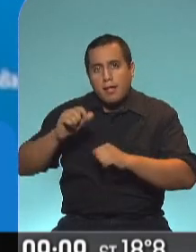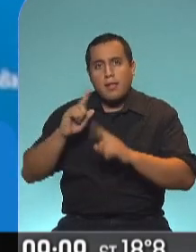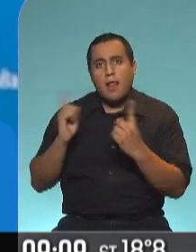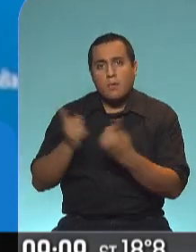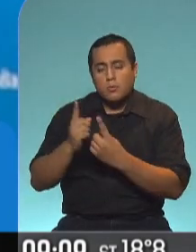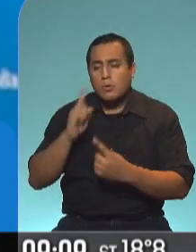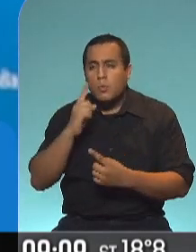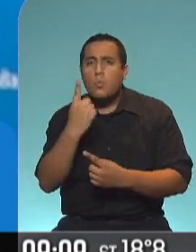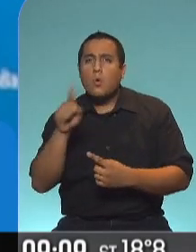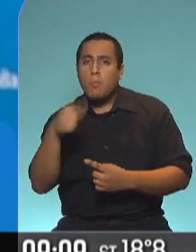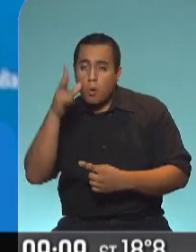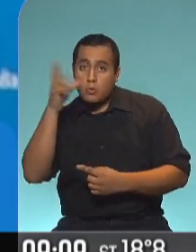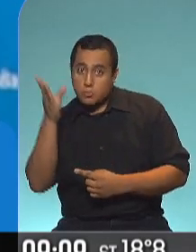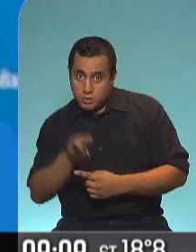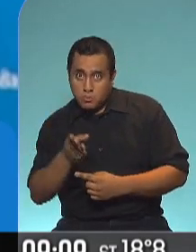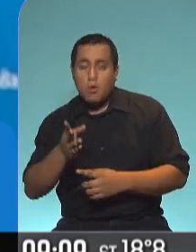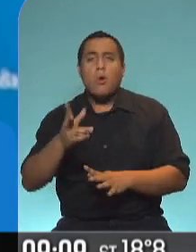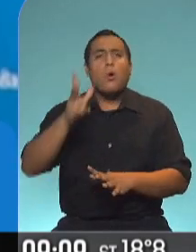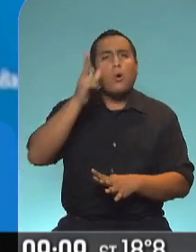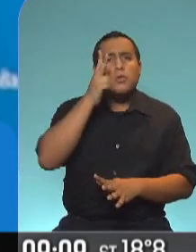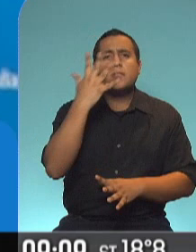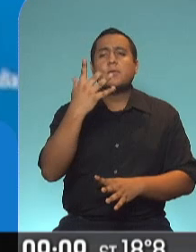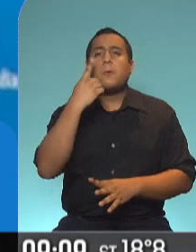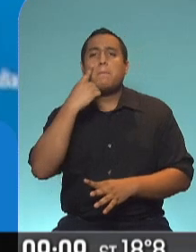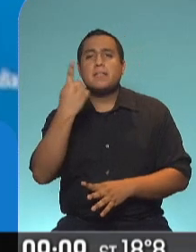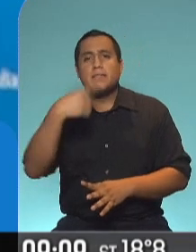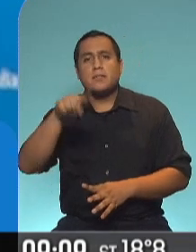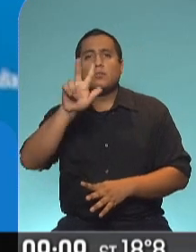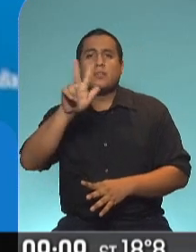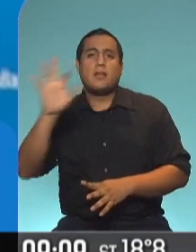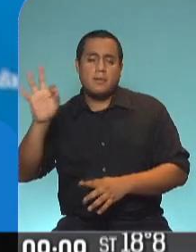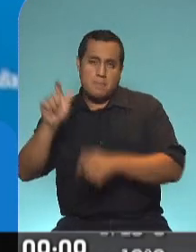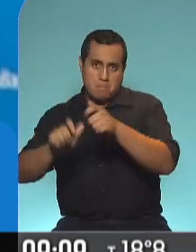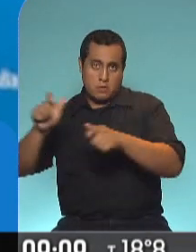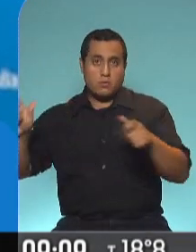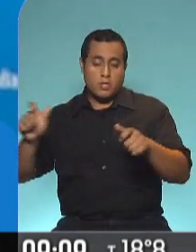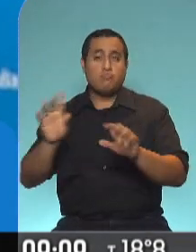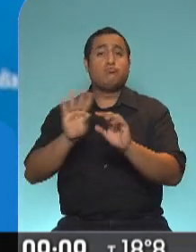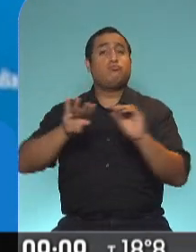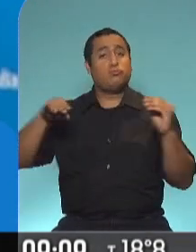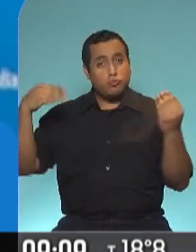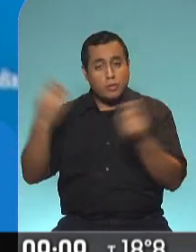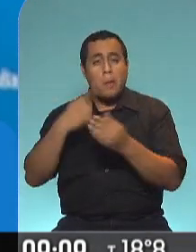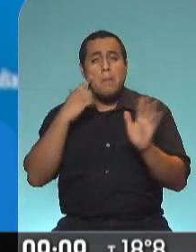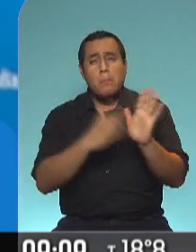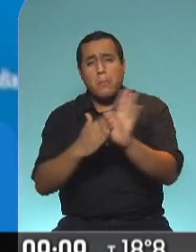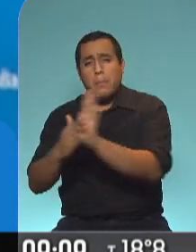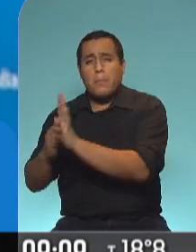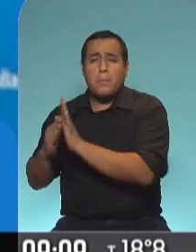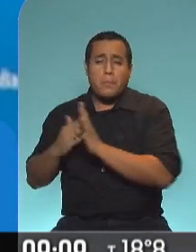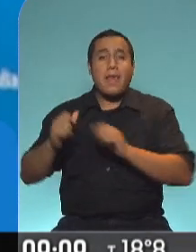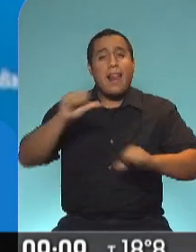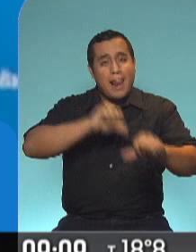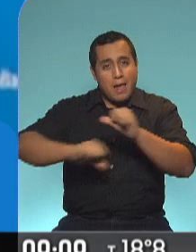18 por ciento 85 mil 130 casos la cantidad total de tests que ha realizado la red de